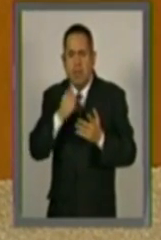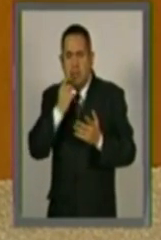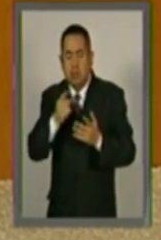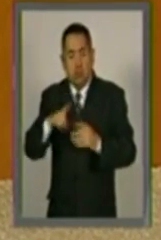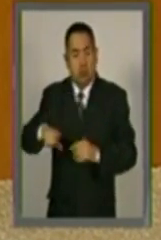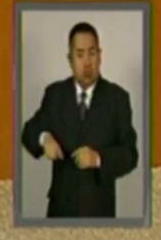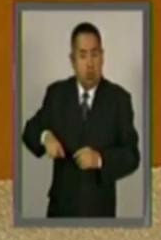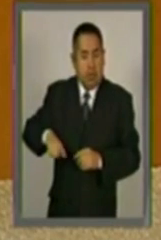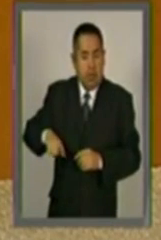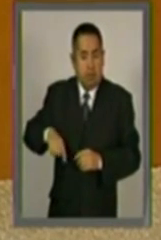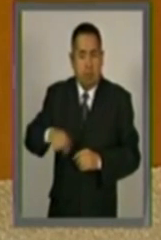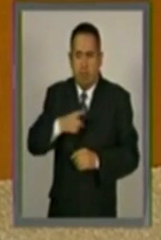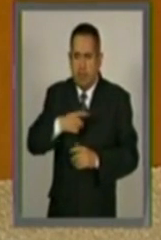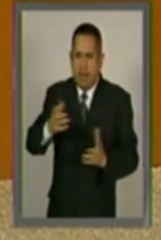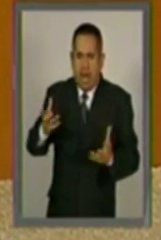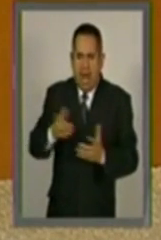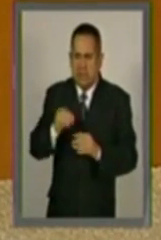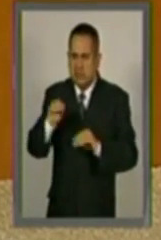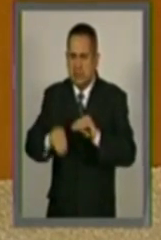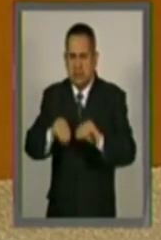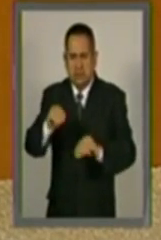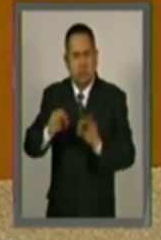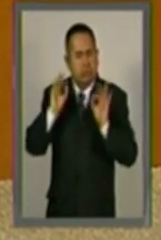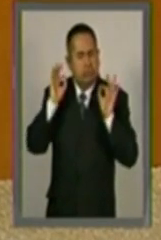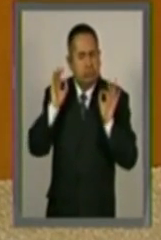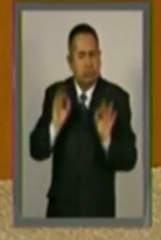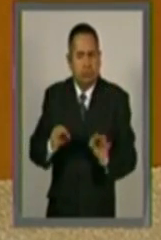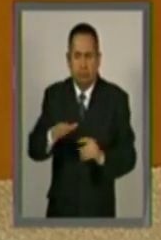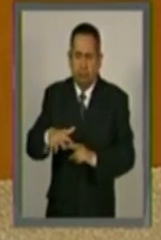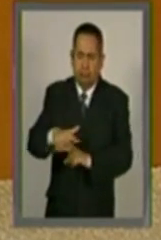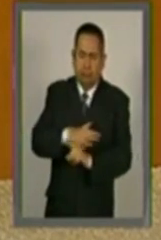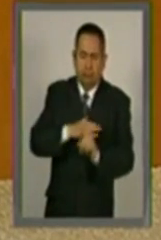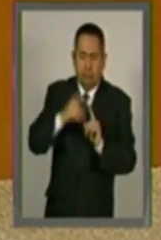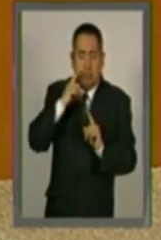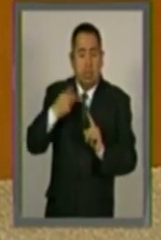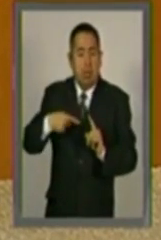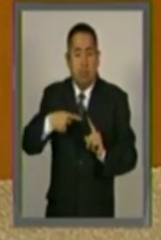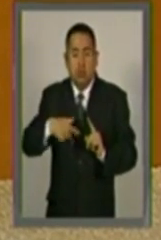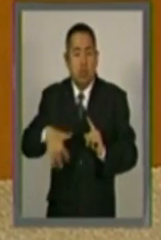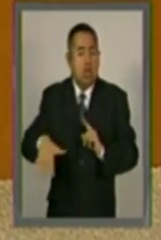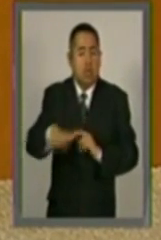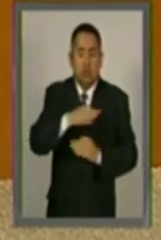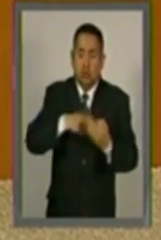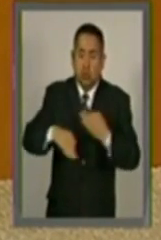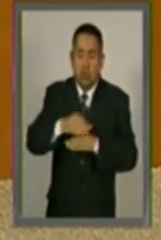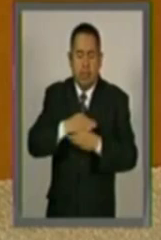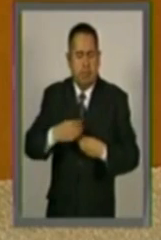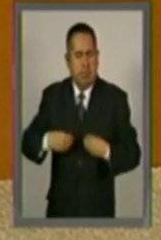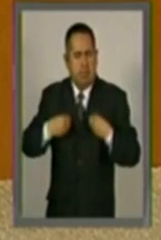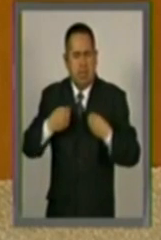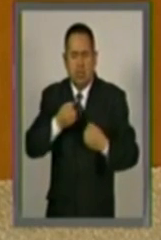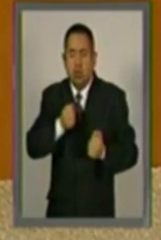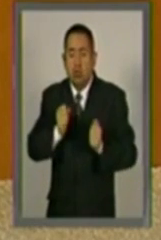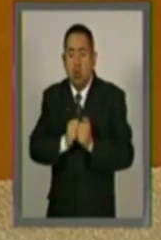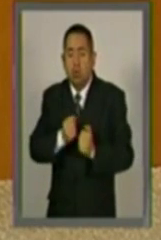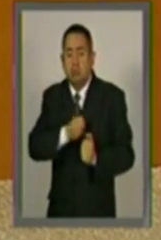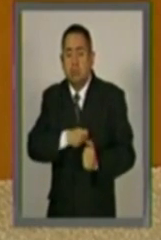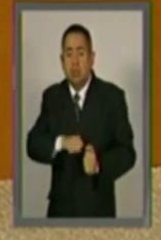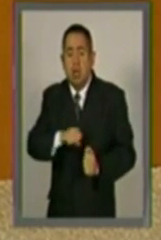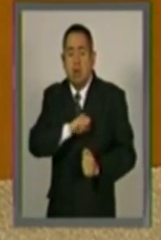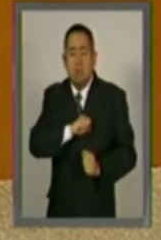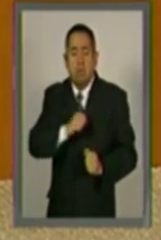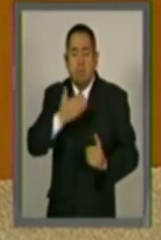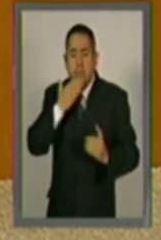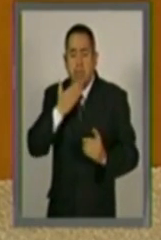gobiernos deben crear las condiciones que permitan a todas las personas vivir lo más saludablemente posible